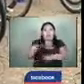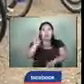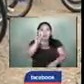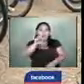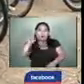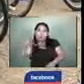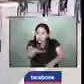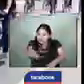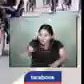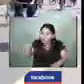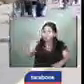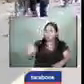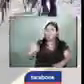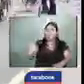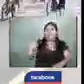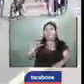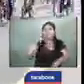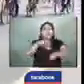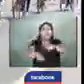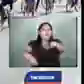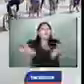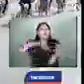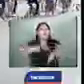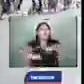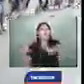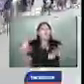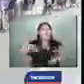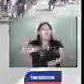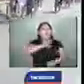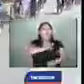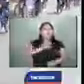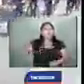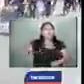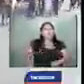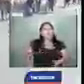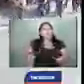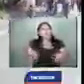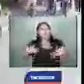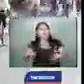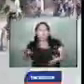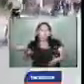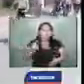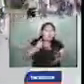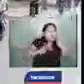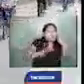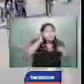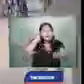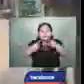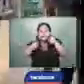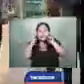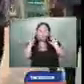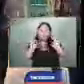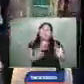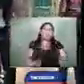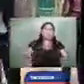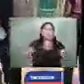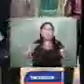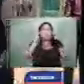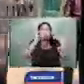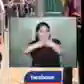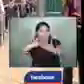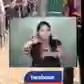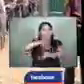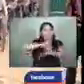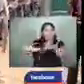municipios que implementa el uso en serie de la bicicleta en el país y ante el ingreso de turistas muestra un rostro más ecológico